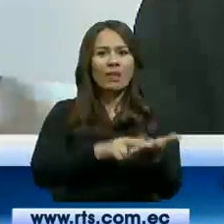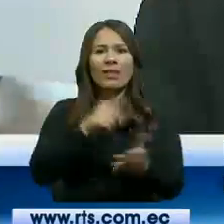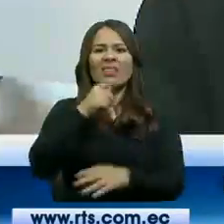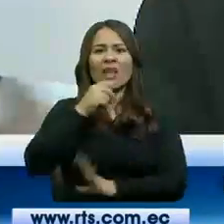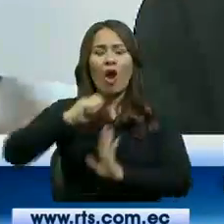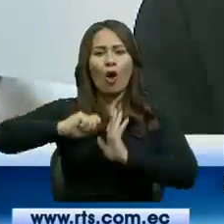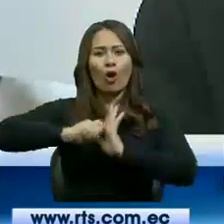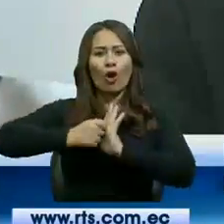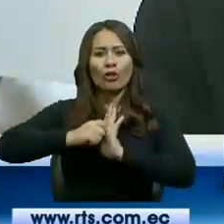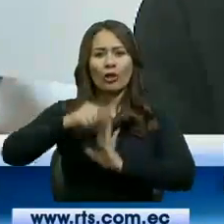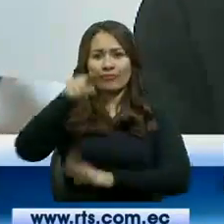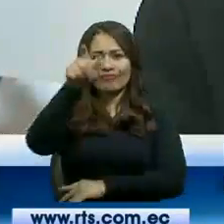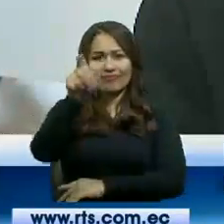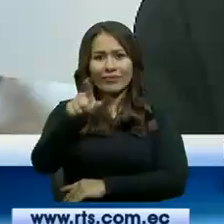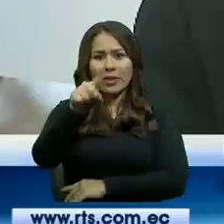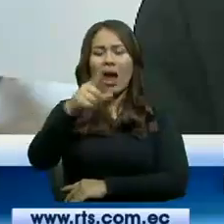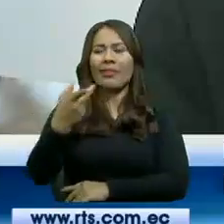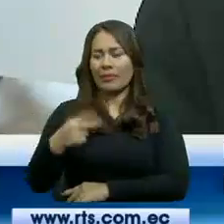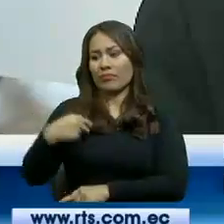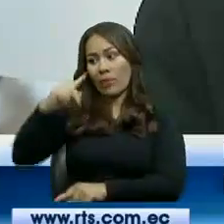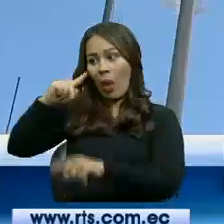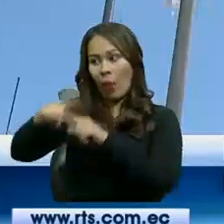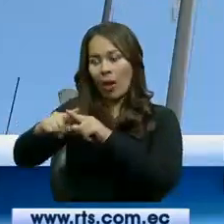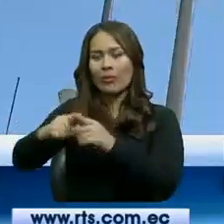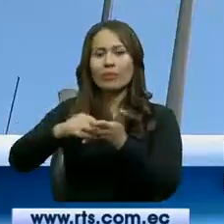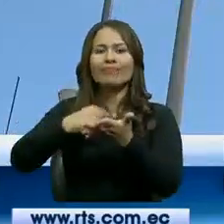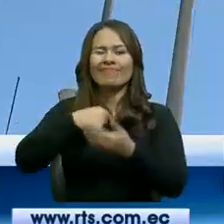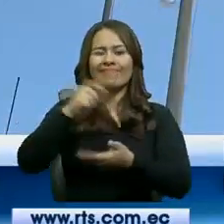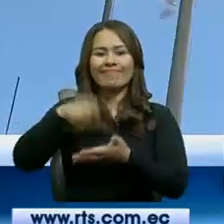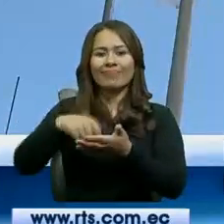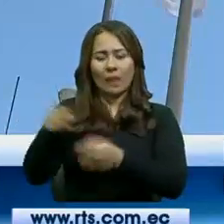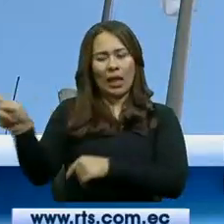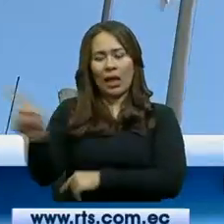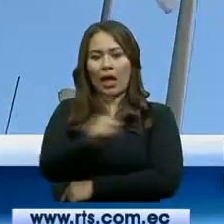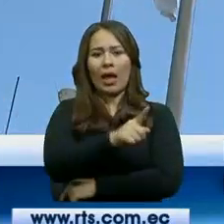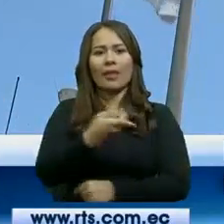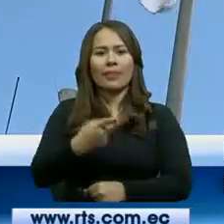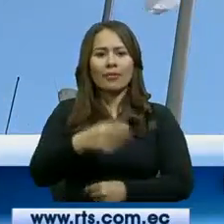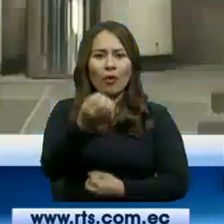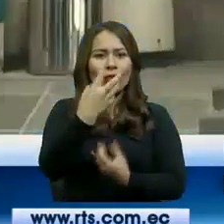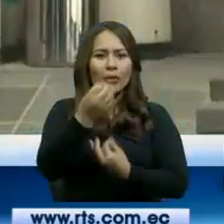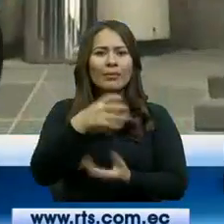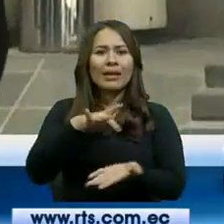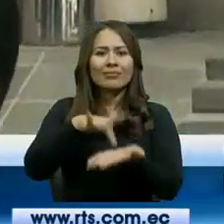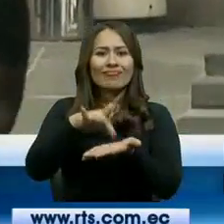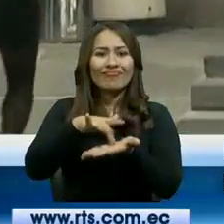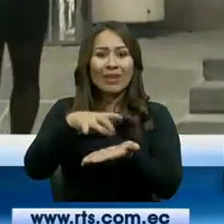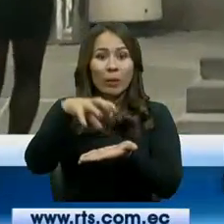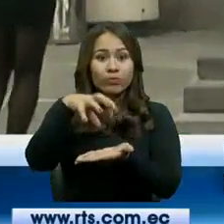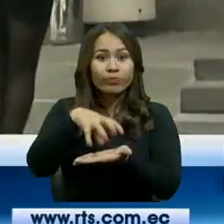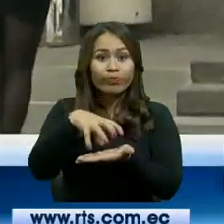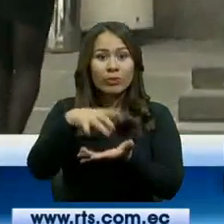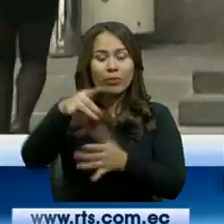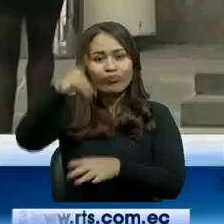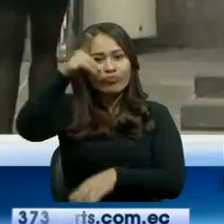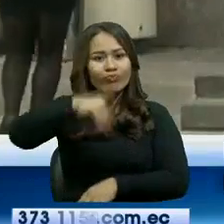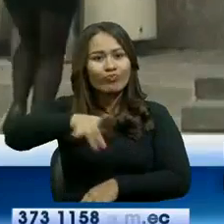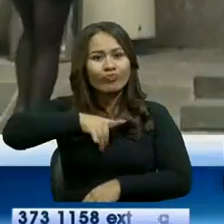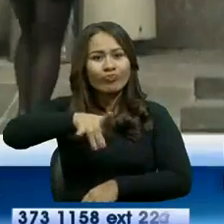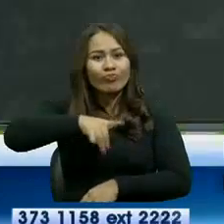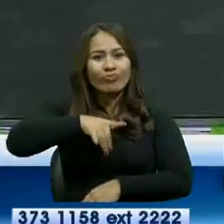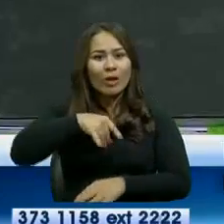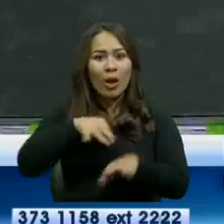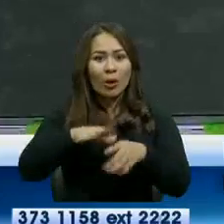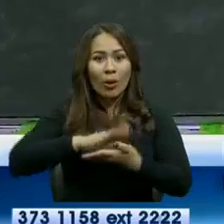contralor Carlos Polit. Y finalmente, el décimo, incluye la información obtenida de un disco duro, donde bajo el usuario Ricardo